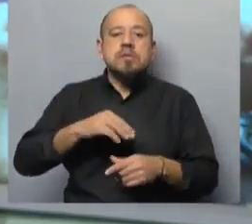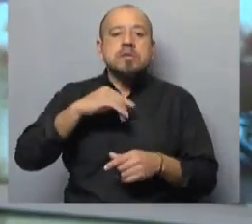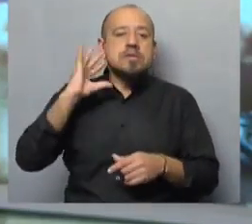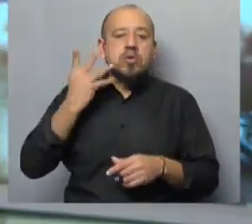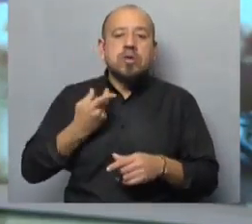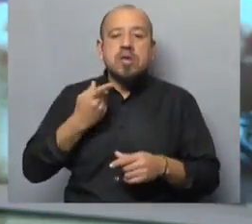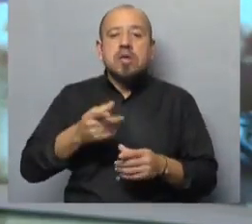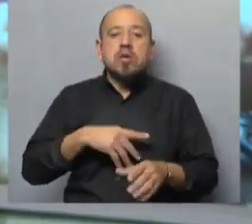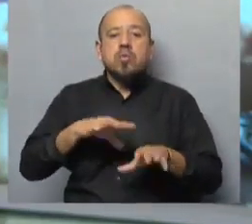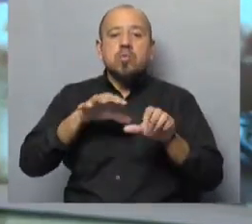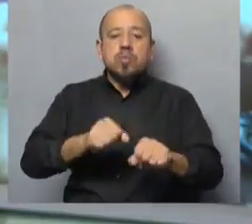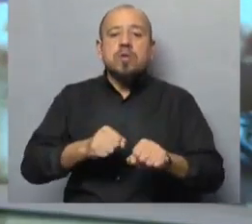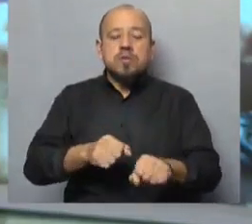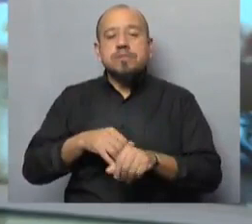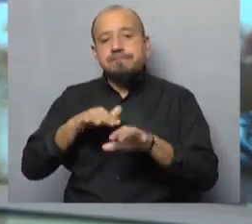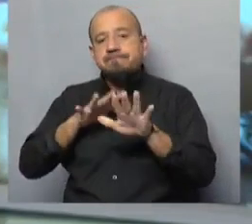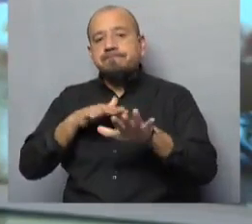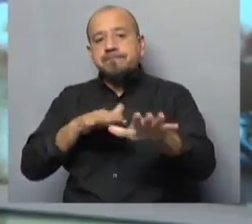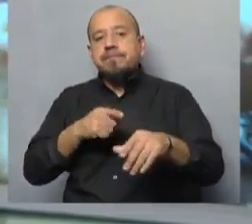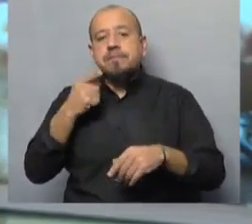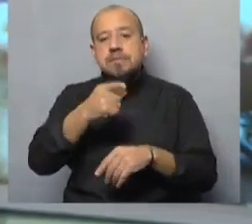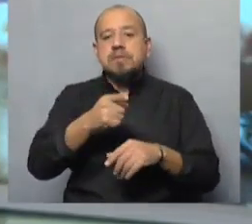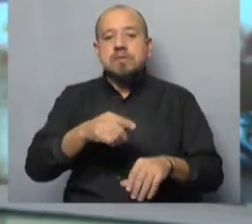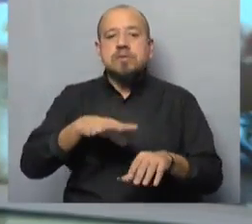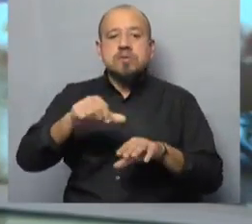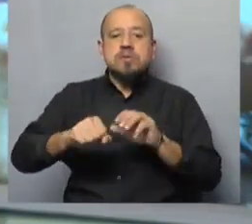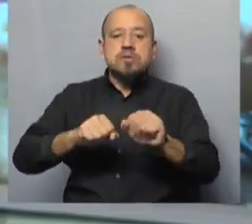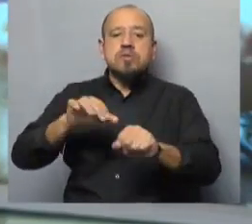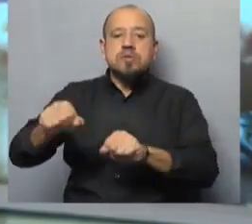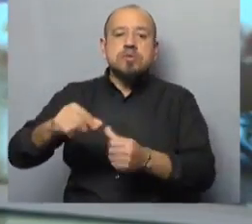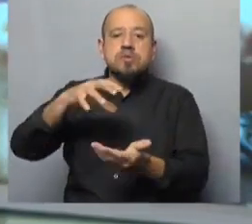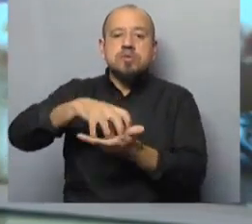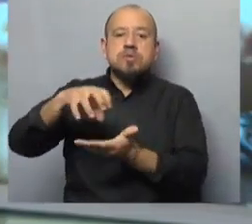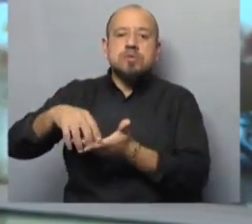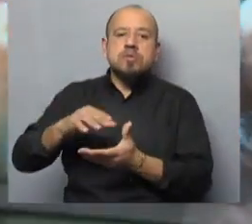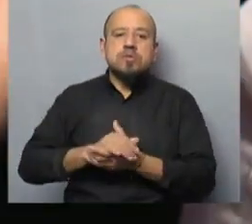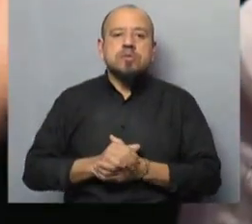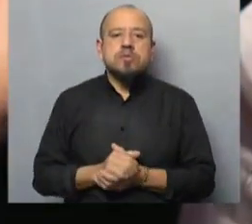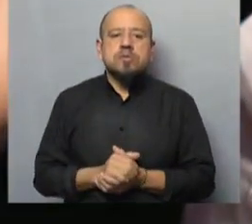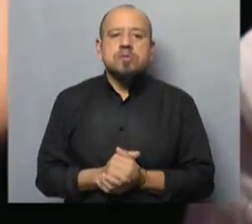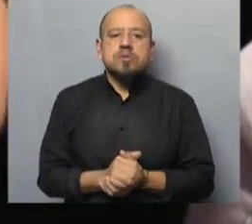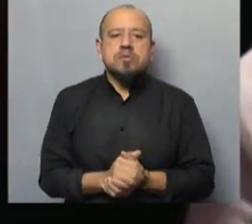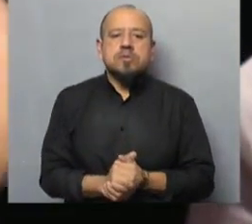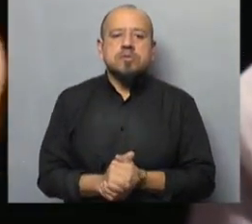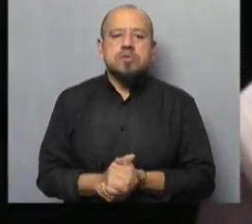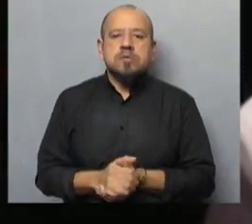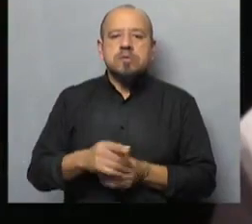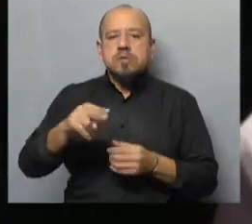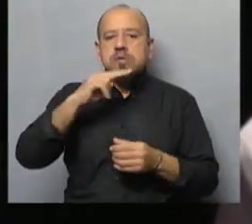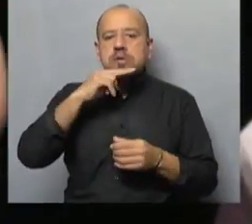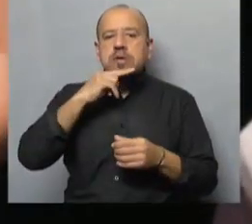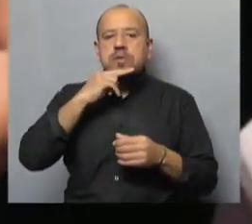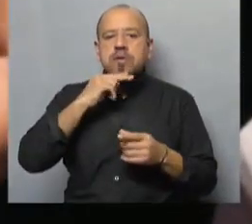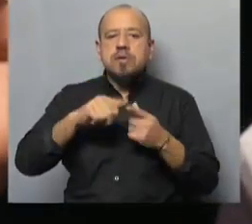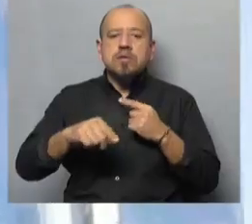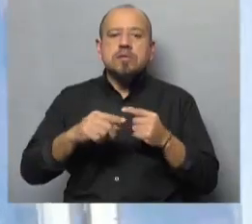participaba de una manifestación contra los asentamientos de colonos judíos en su aldea en la noche del viernes soldado desde la